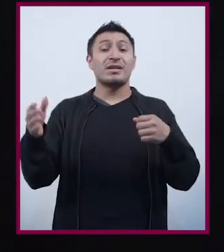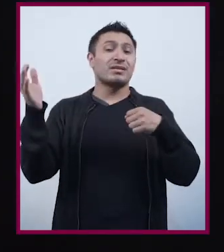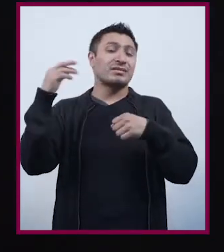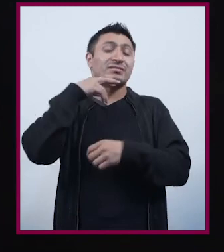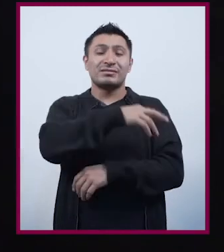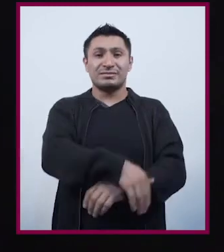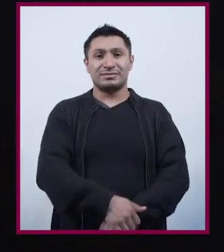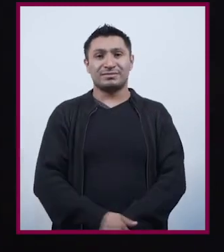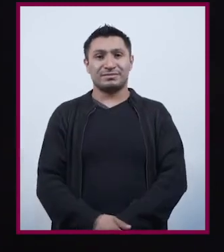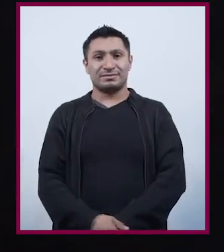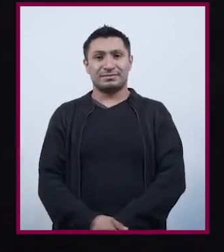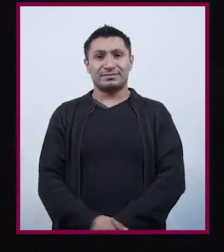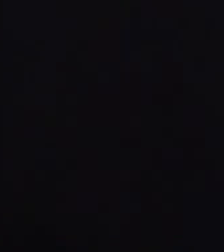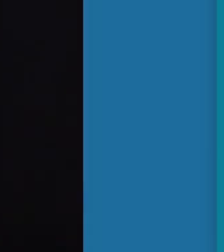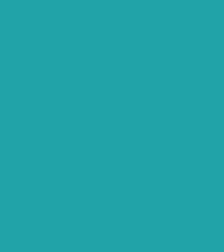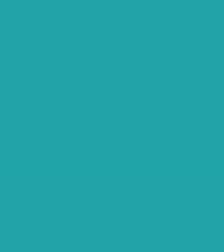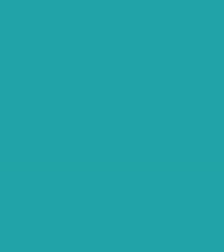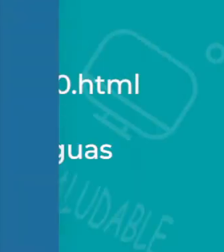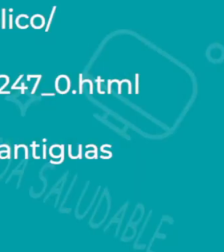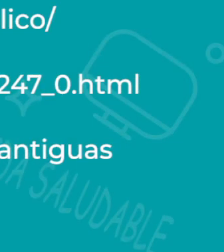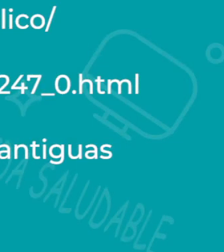Nos vemos, escuchamos muy pronto.